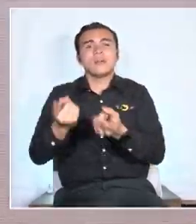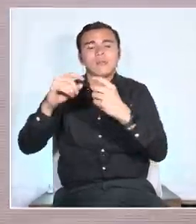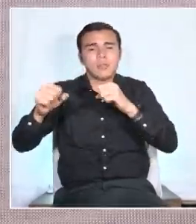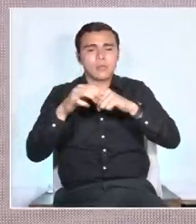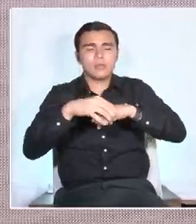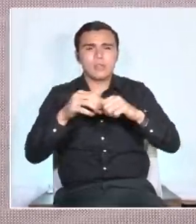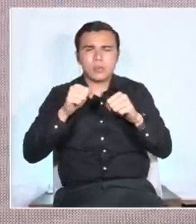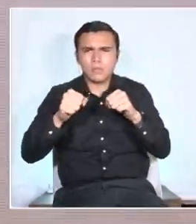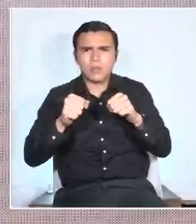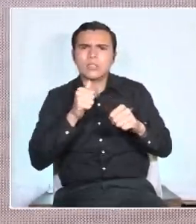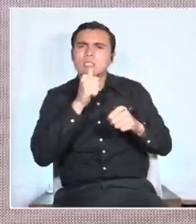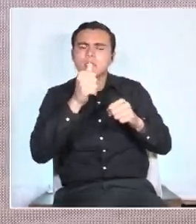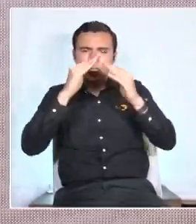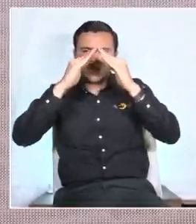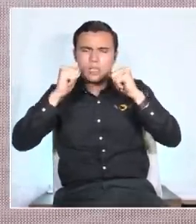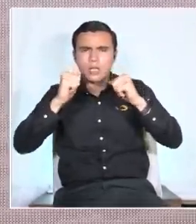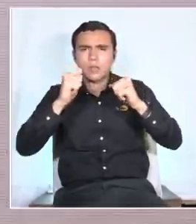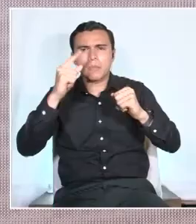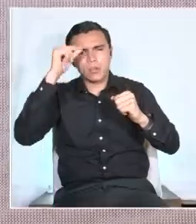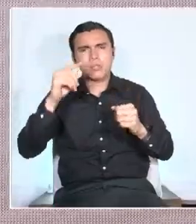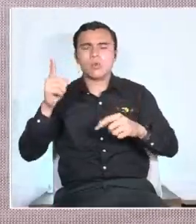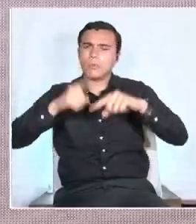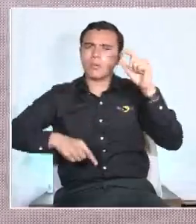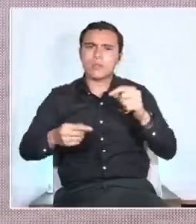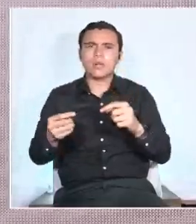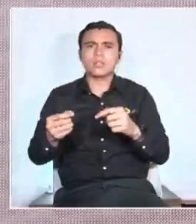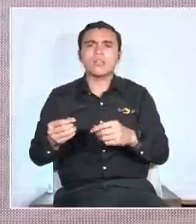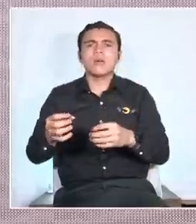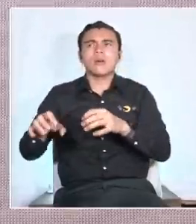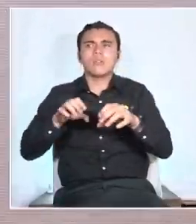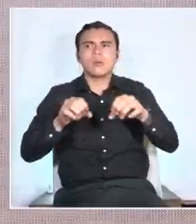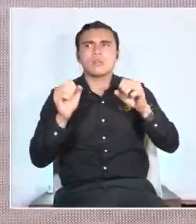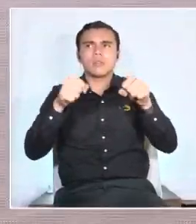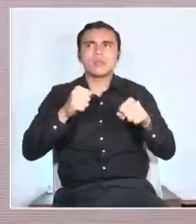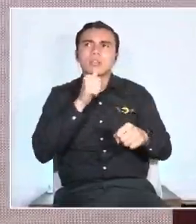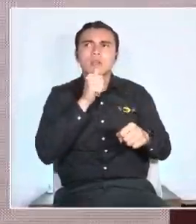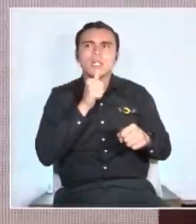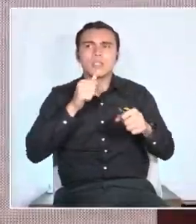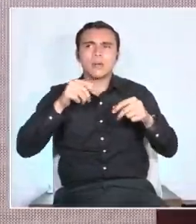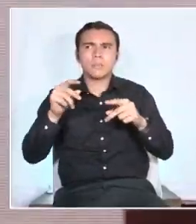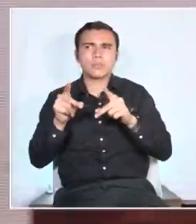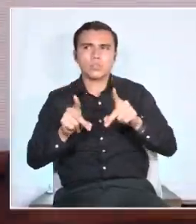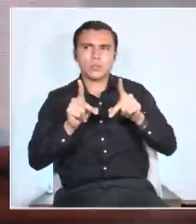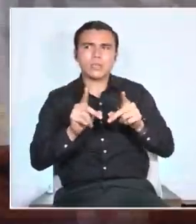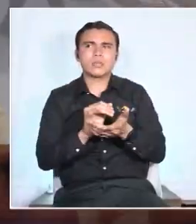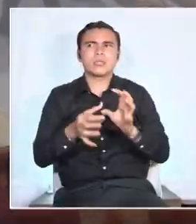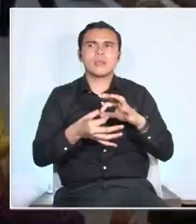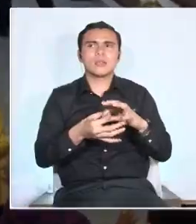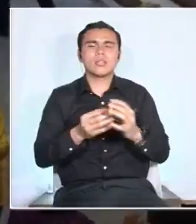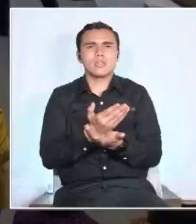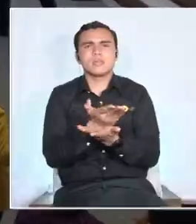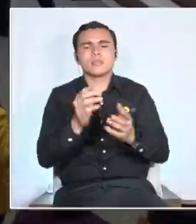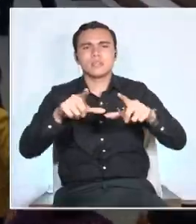terremoto. Se caen porque ya no van a poder contener a la gente que viene a esta casa. Porque se